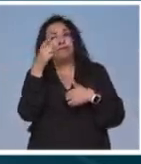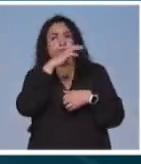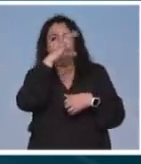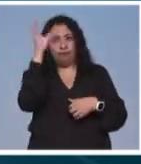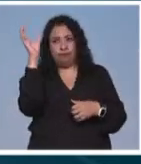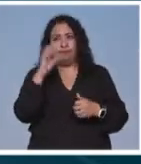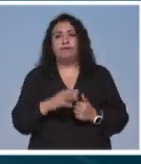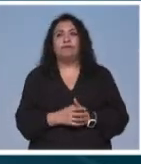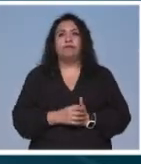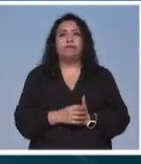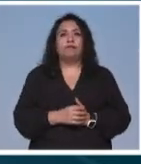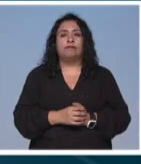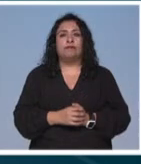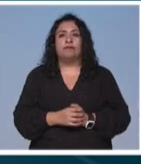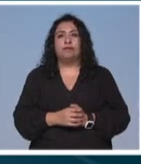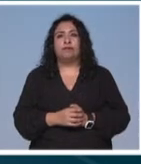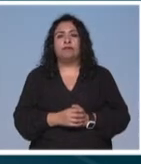cielo.